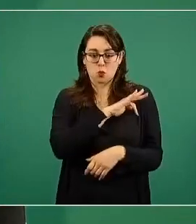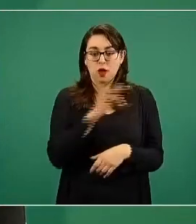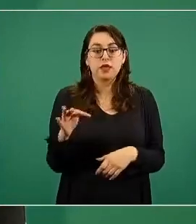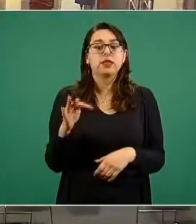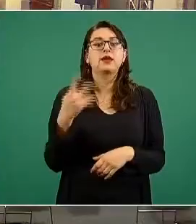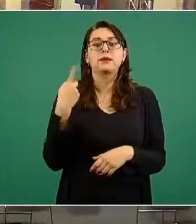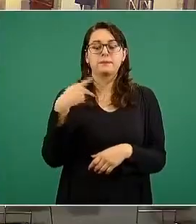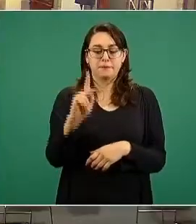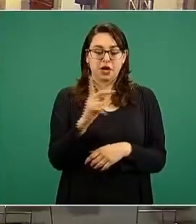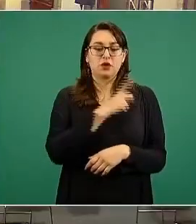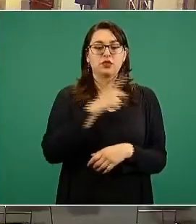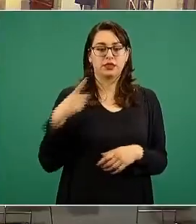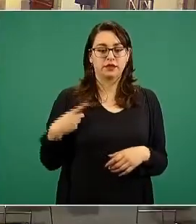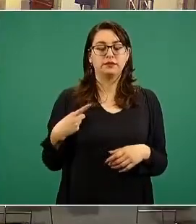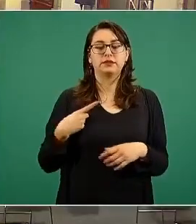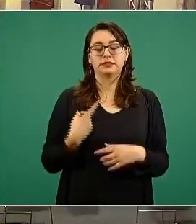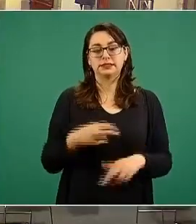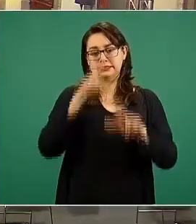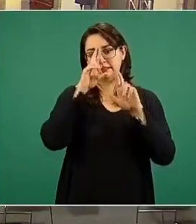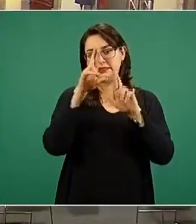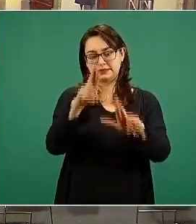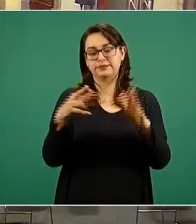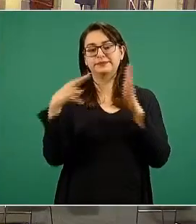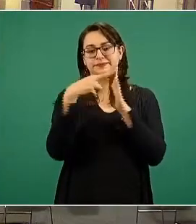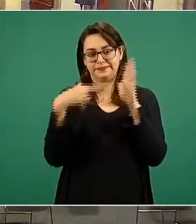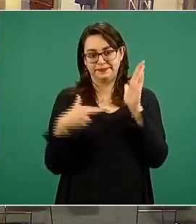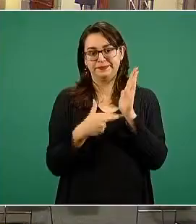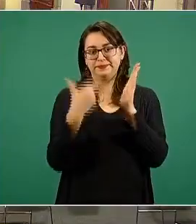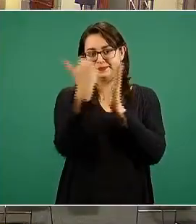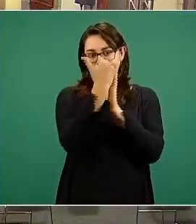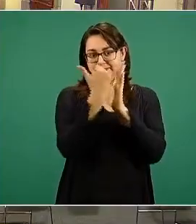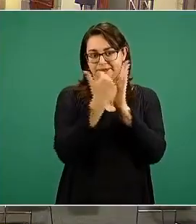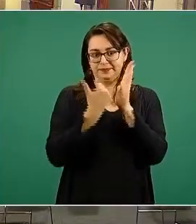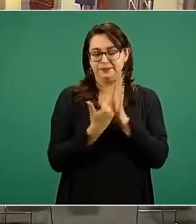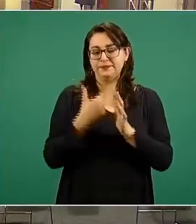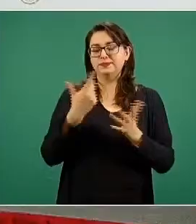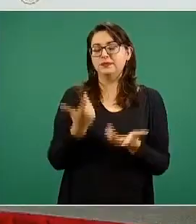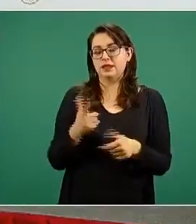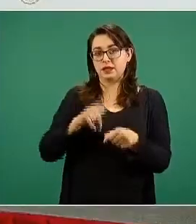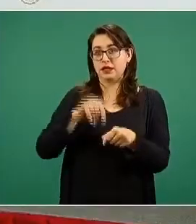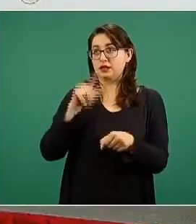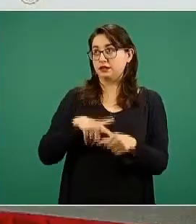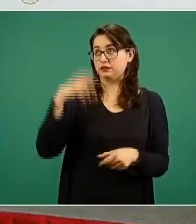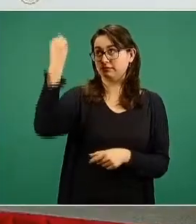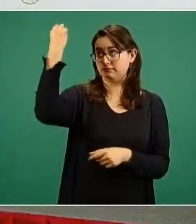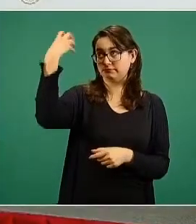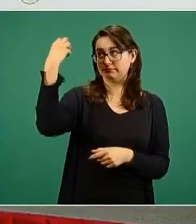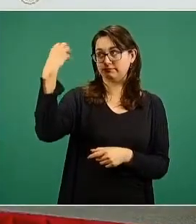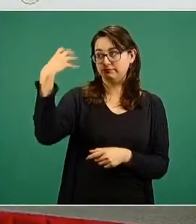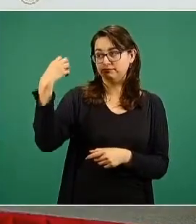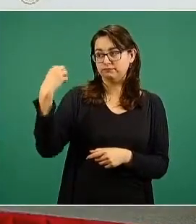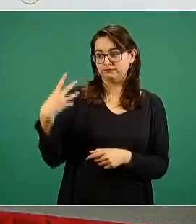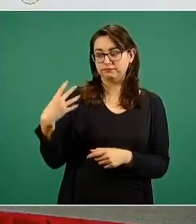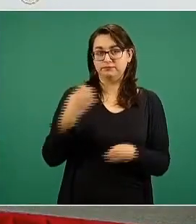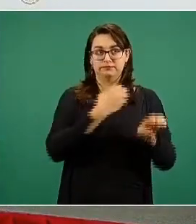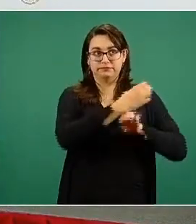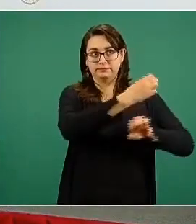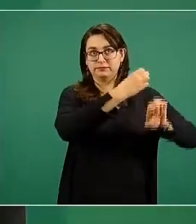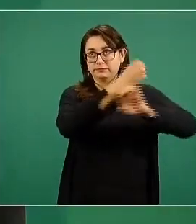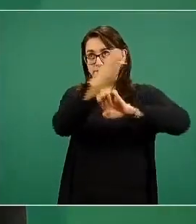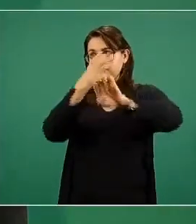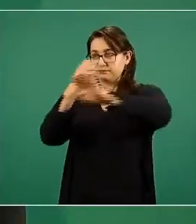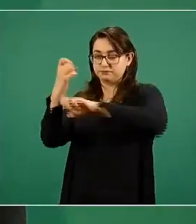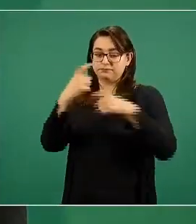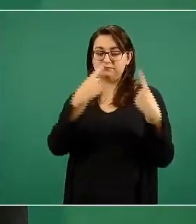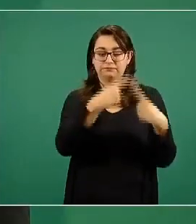estas digamos, reglas sobre la semaforización de cada uno de nuestros